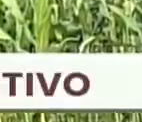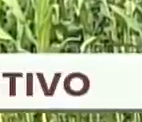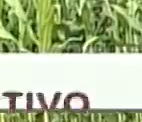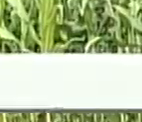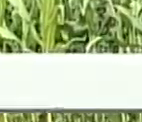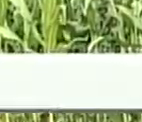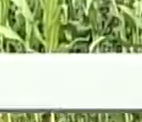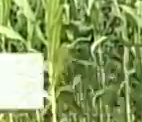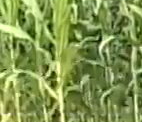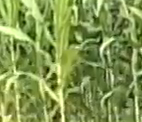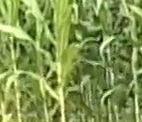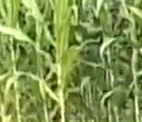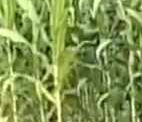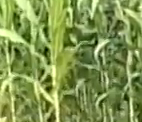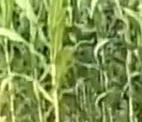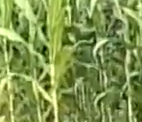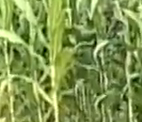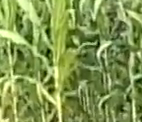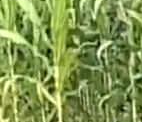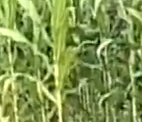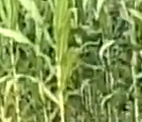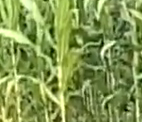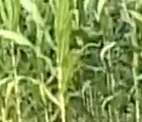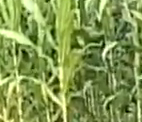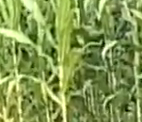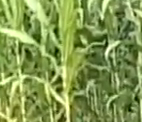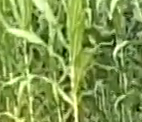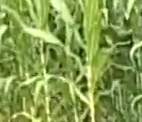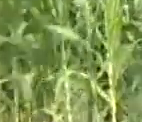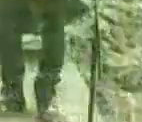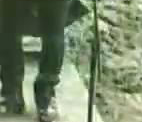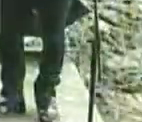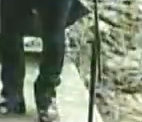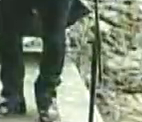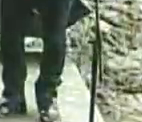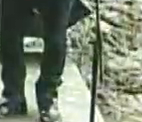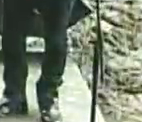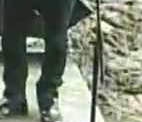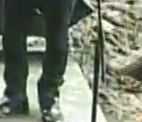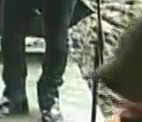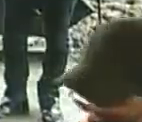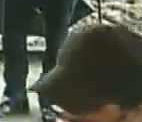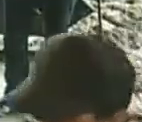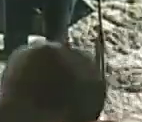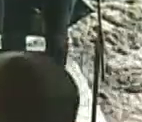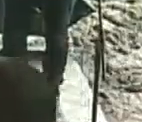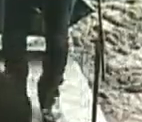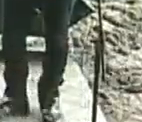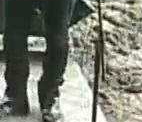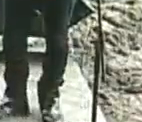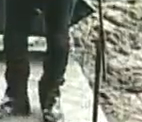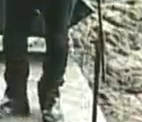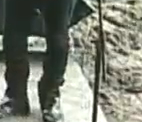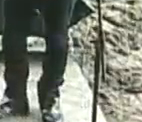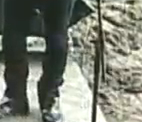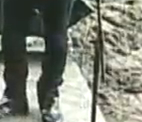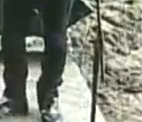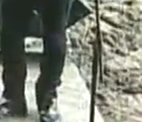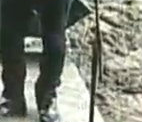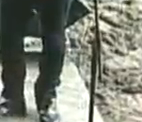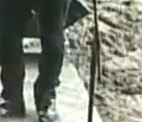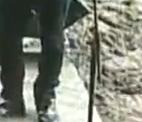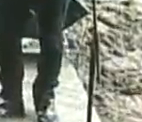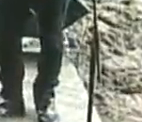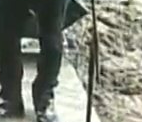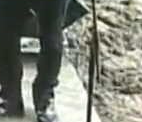la pica de la mona, un sendero, un tren quitado, así los bravos de Apure sorprenden al adversario, cumpliendo con la estrategia del